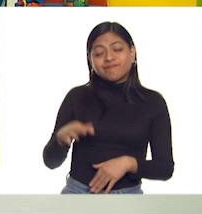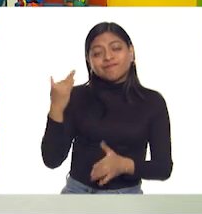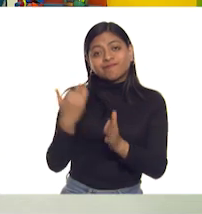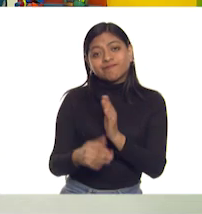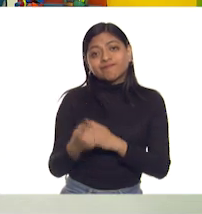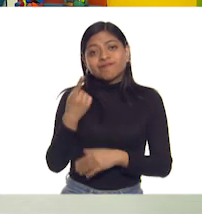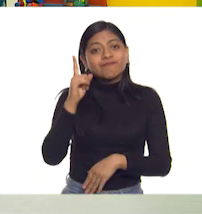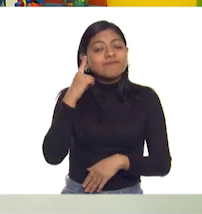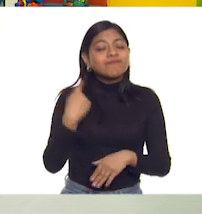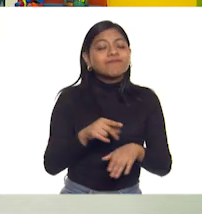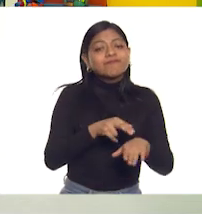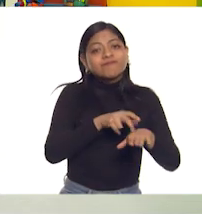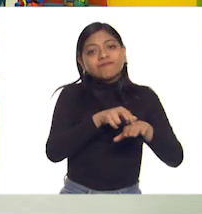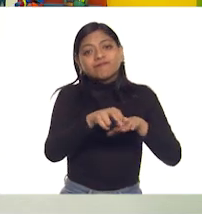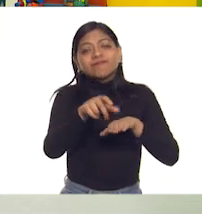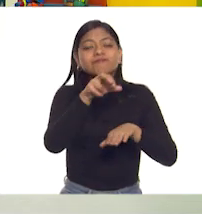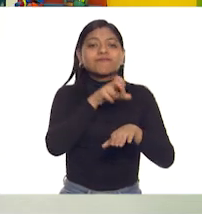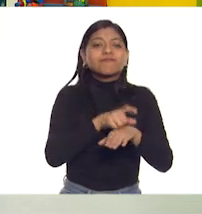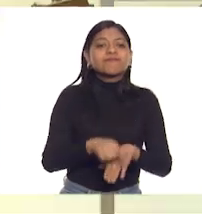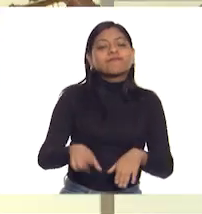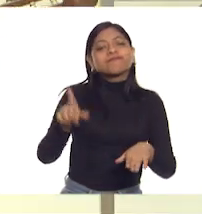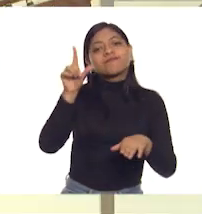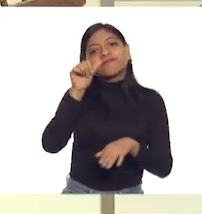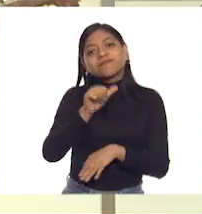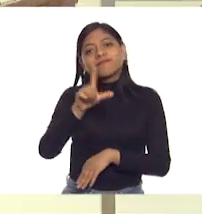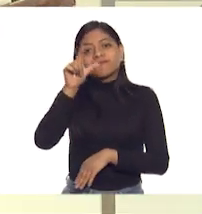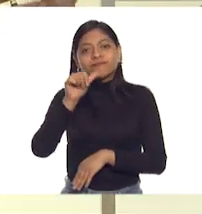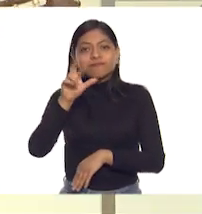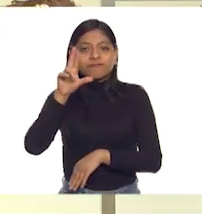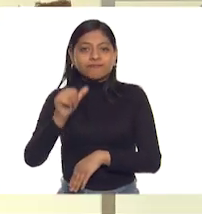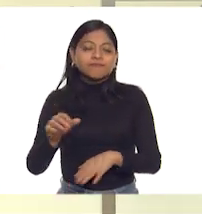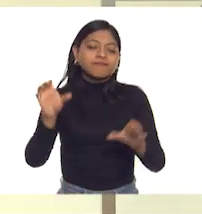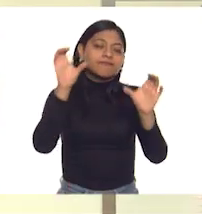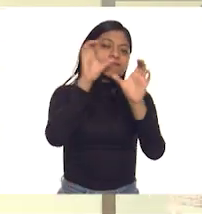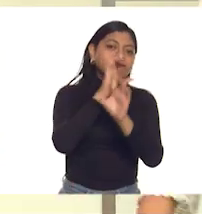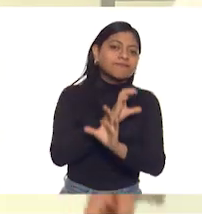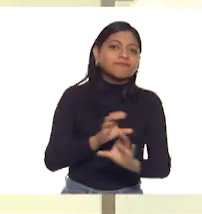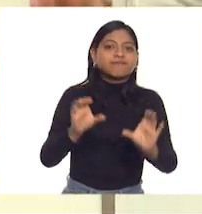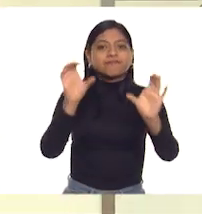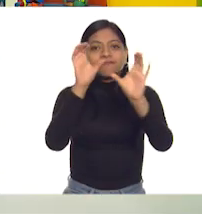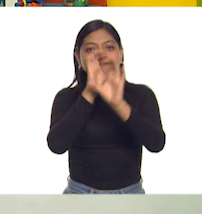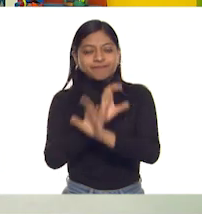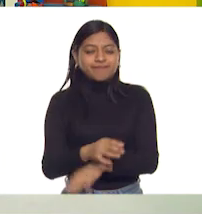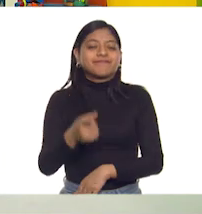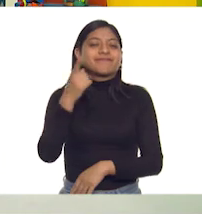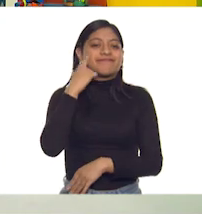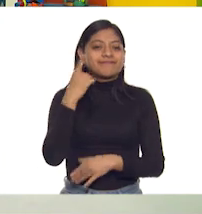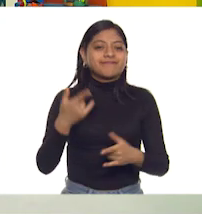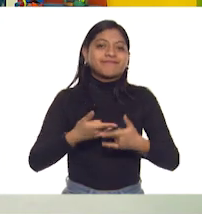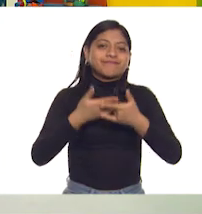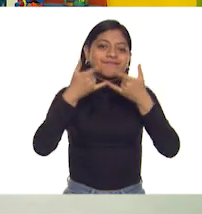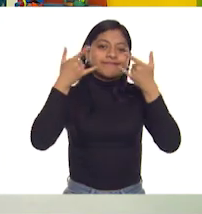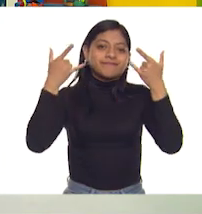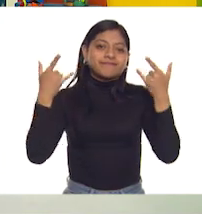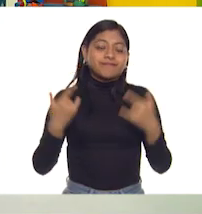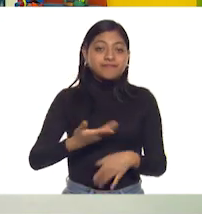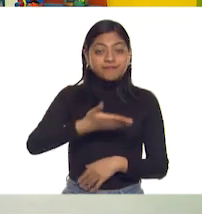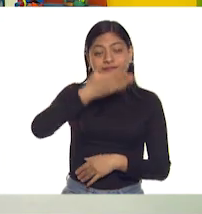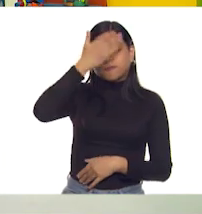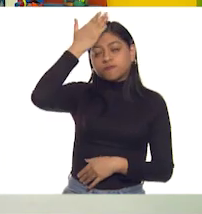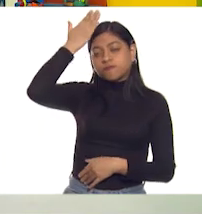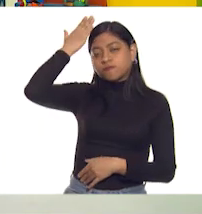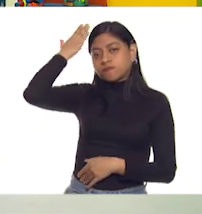para andar. La, la, la, la, la, la. ¿Sí? Esta historia pasó allá por los tiempos de la